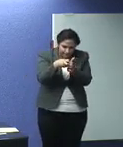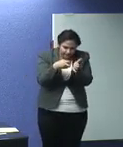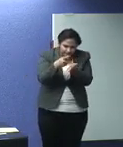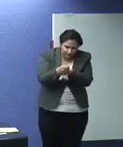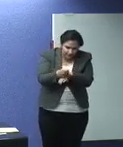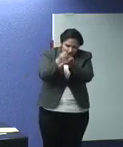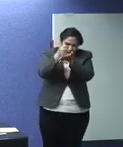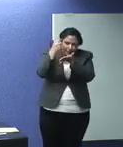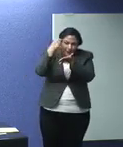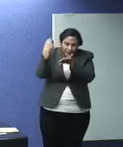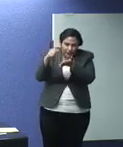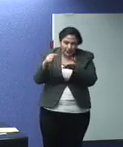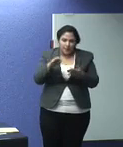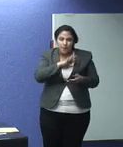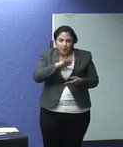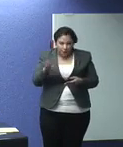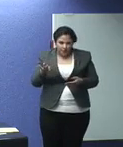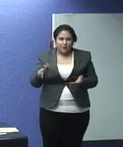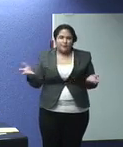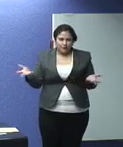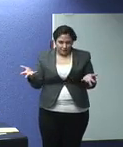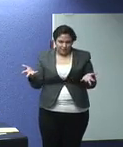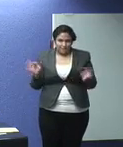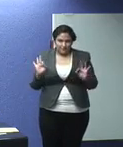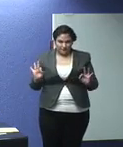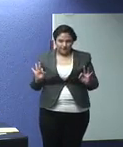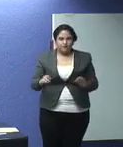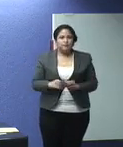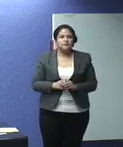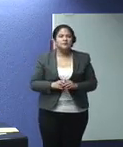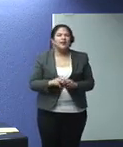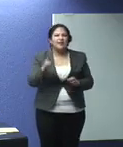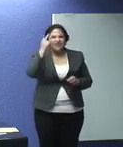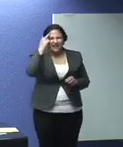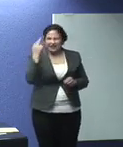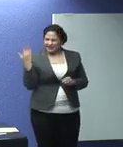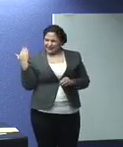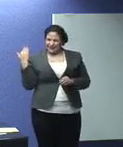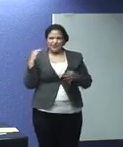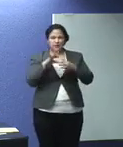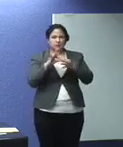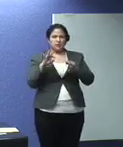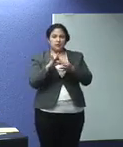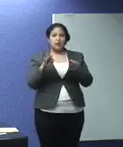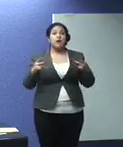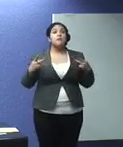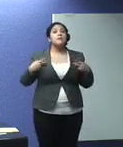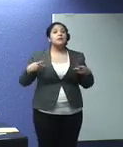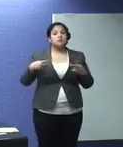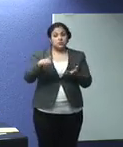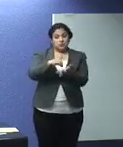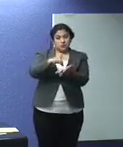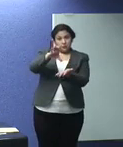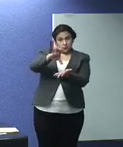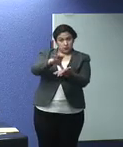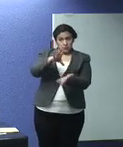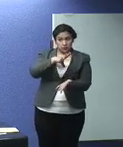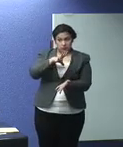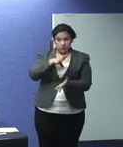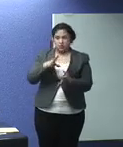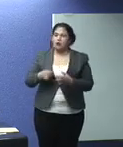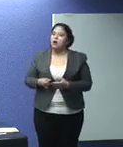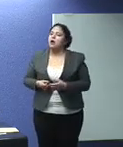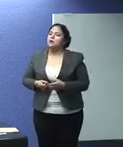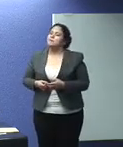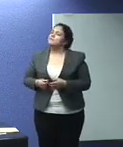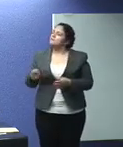funcionales. Me faltó decir en el de prescindencia que se eliminaba a las personas porque se consideraba que no aportaban nada